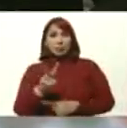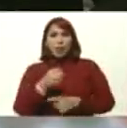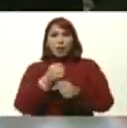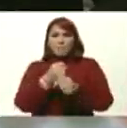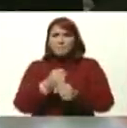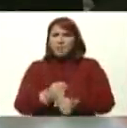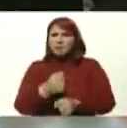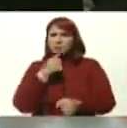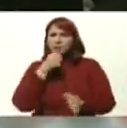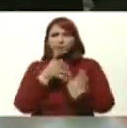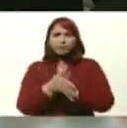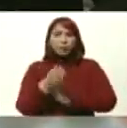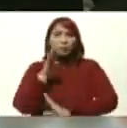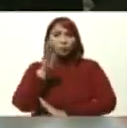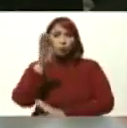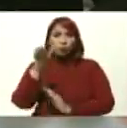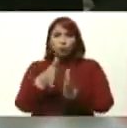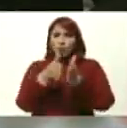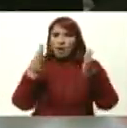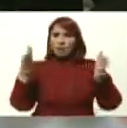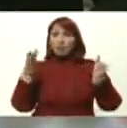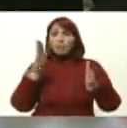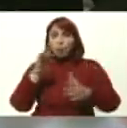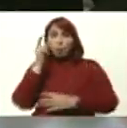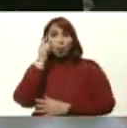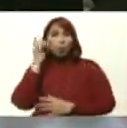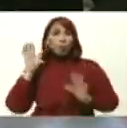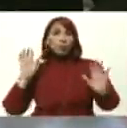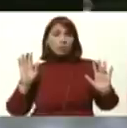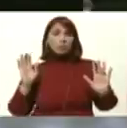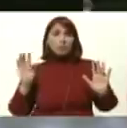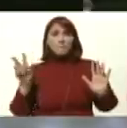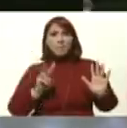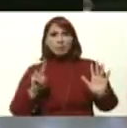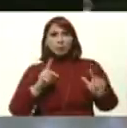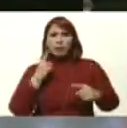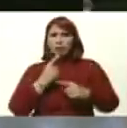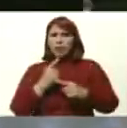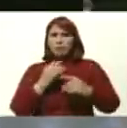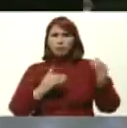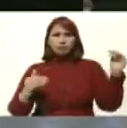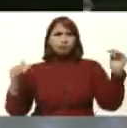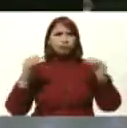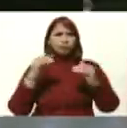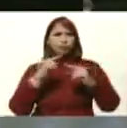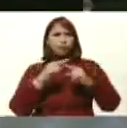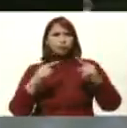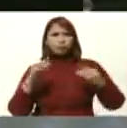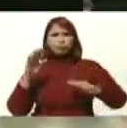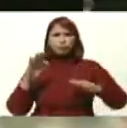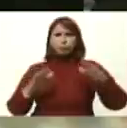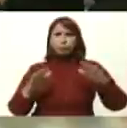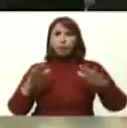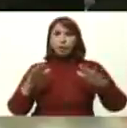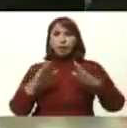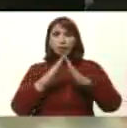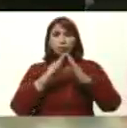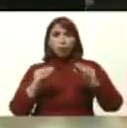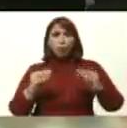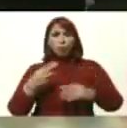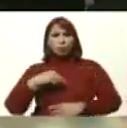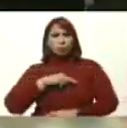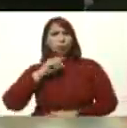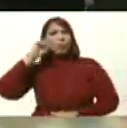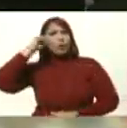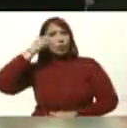espera un futuro de grandeza, Boris. Venezuela va a ser una potencia media. Y de todas estas nos